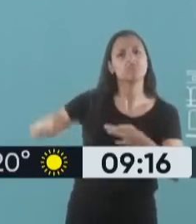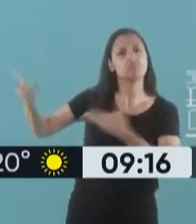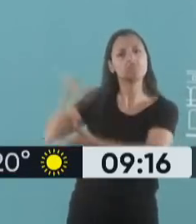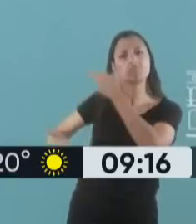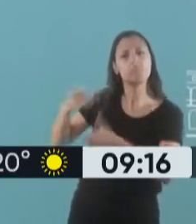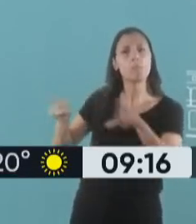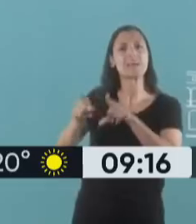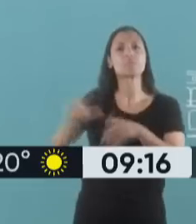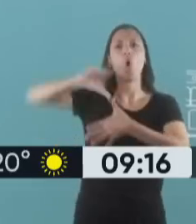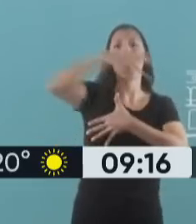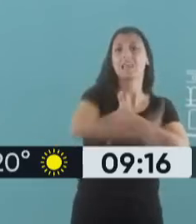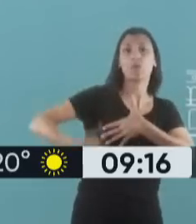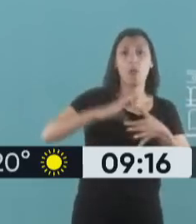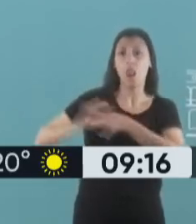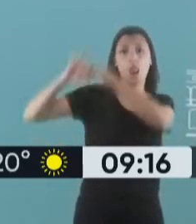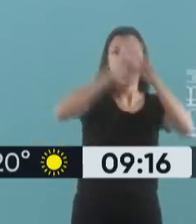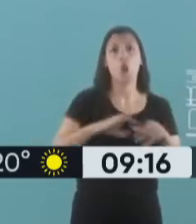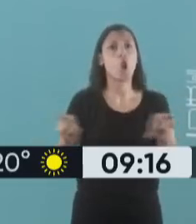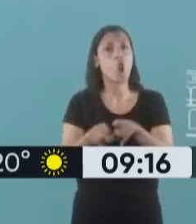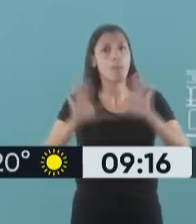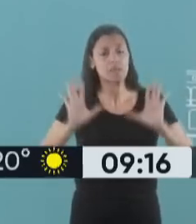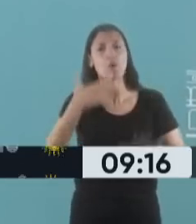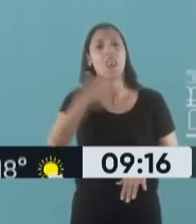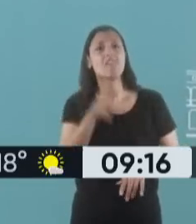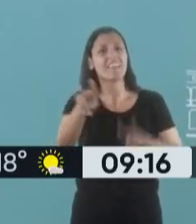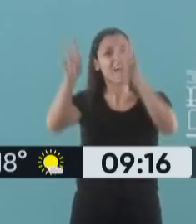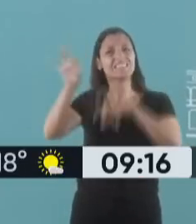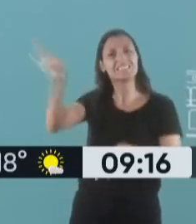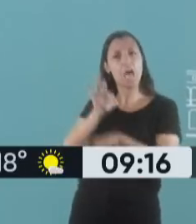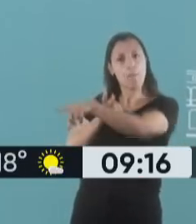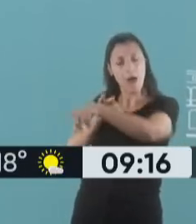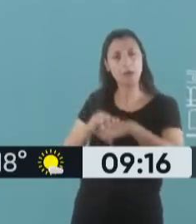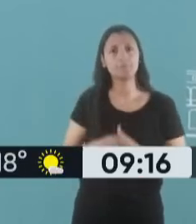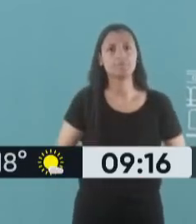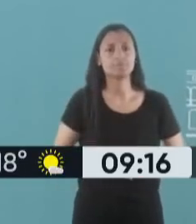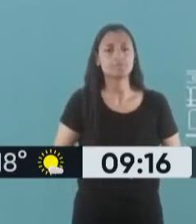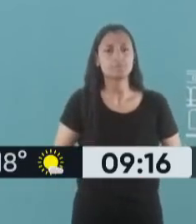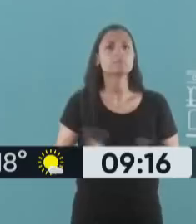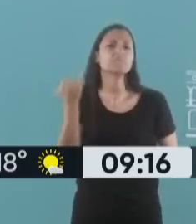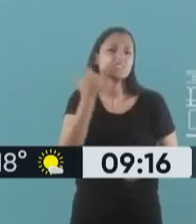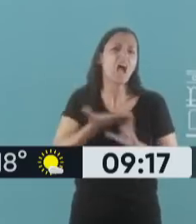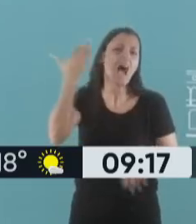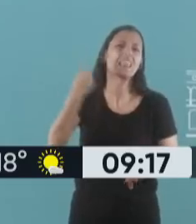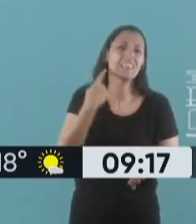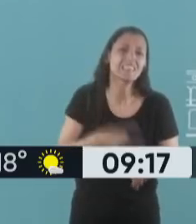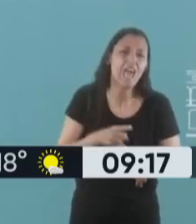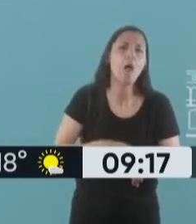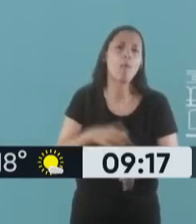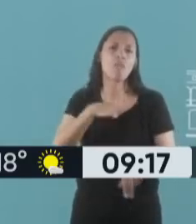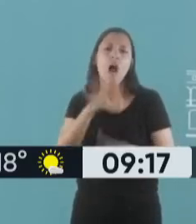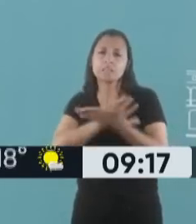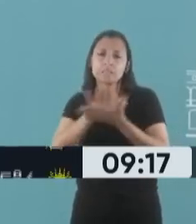todos los países latinoamericanos. La verdad es que el tema ya había llevado un tiempo sin